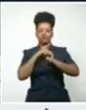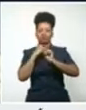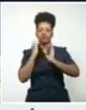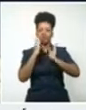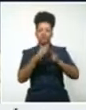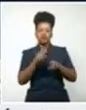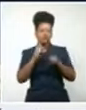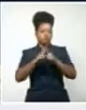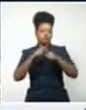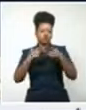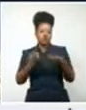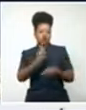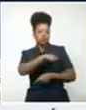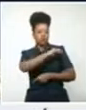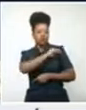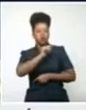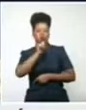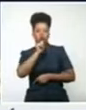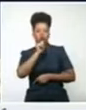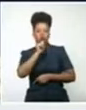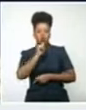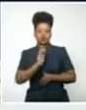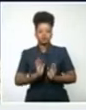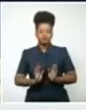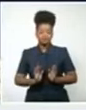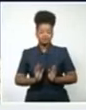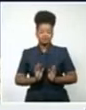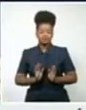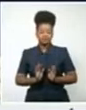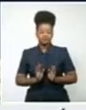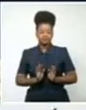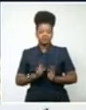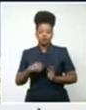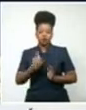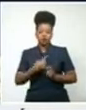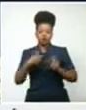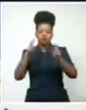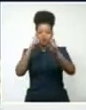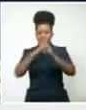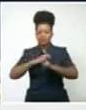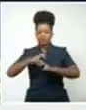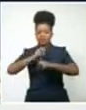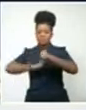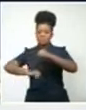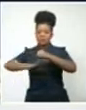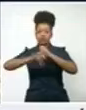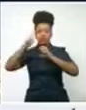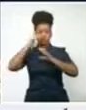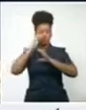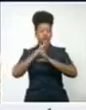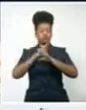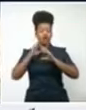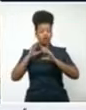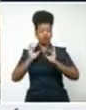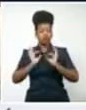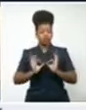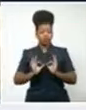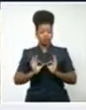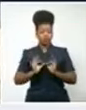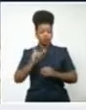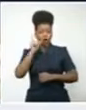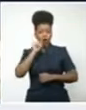Y esto, hasta donde se ha investigado, tiene un basamento científico. Eso no es porque los hombres seamos